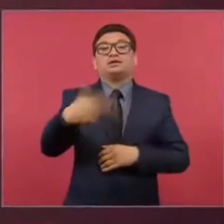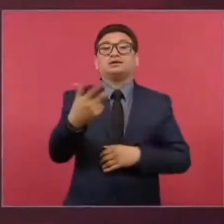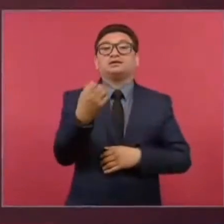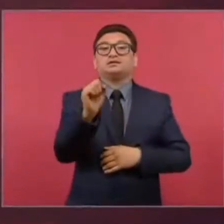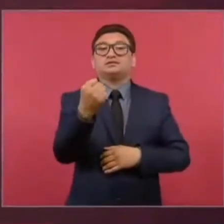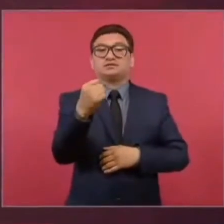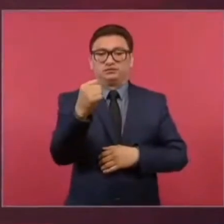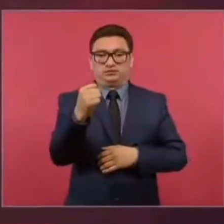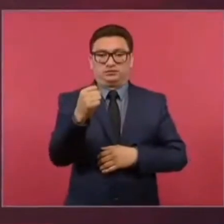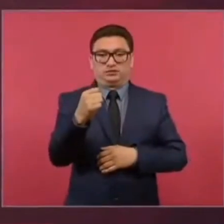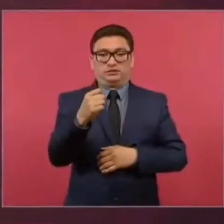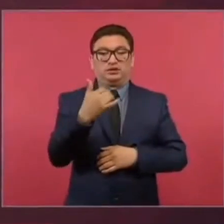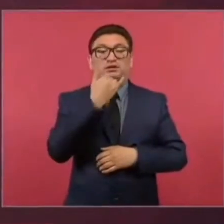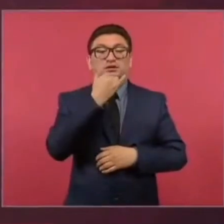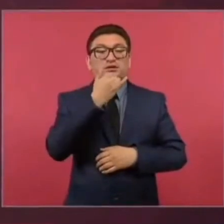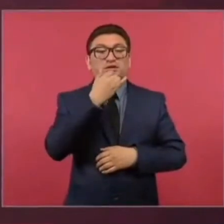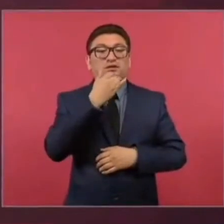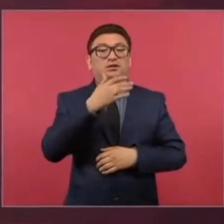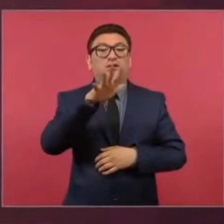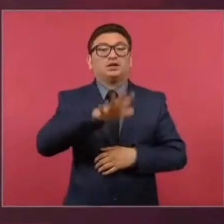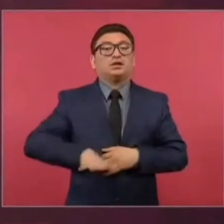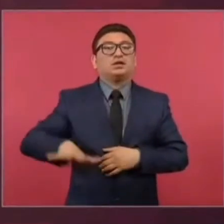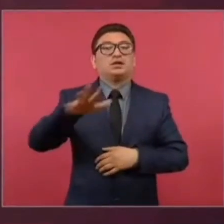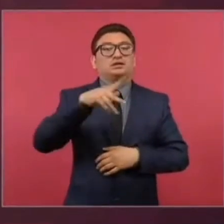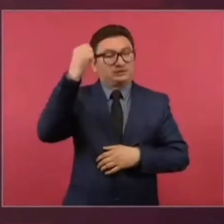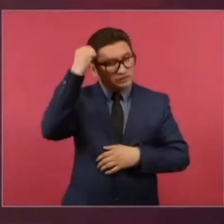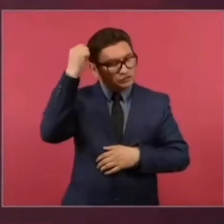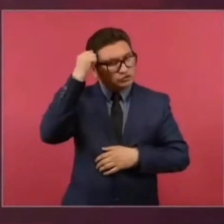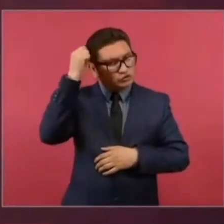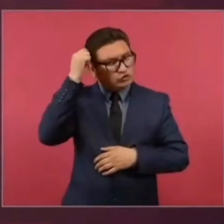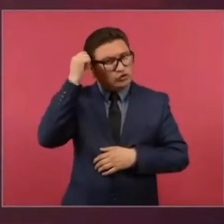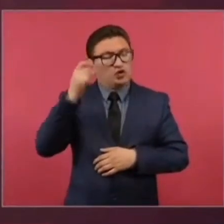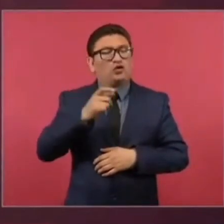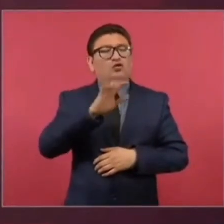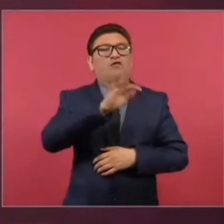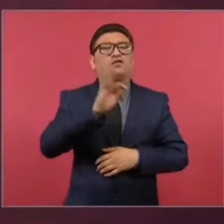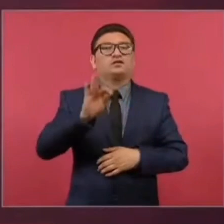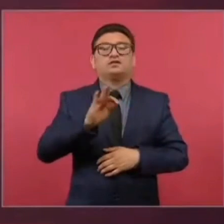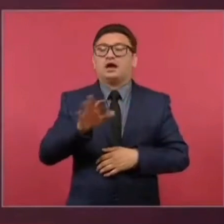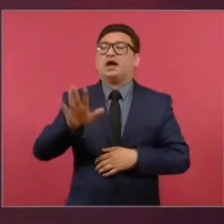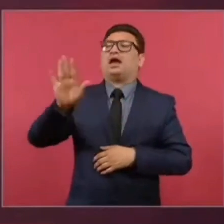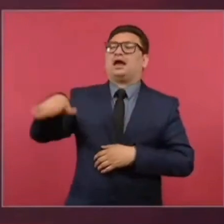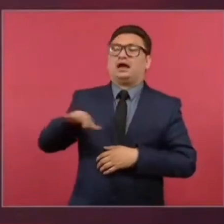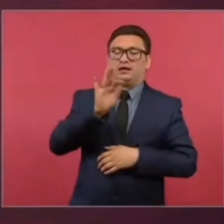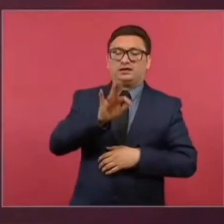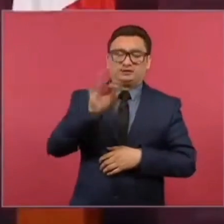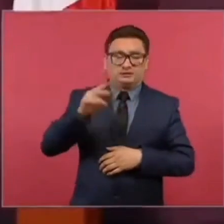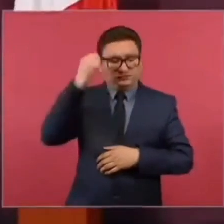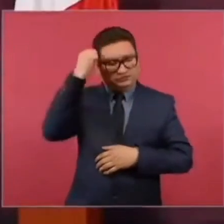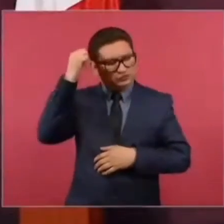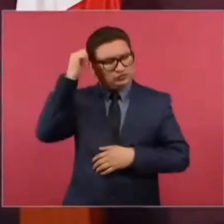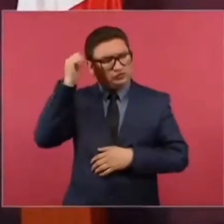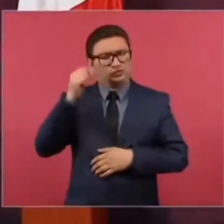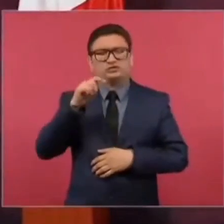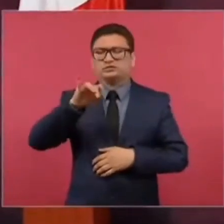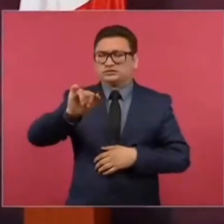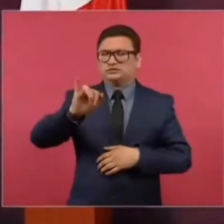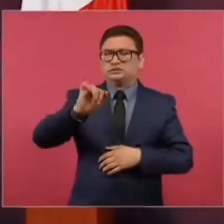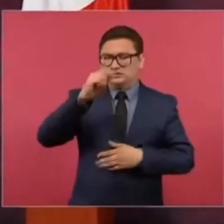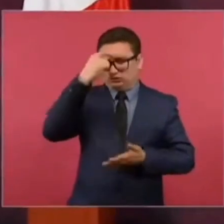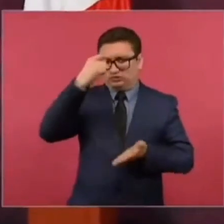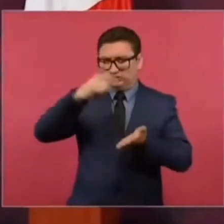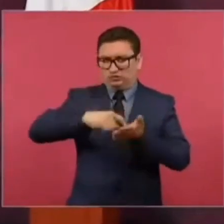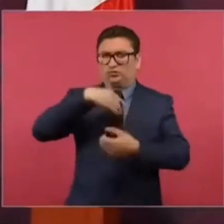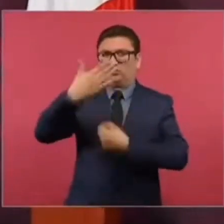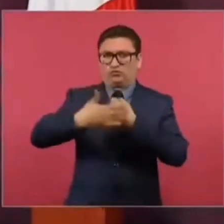septiembre. ¿Del parque ecológico al lado de Texcoco? Ah, el de Texcoco, sí. El de Texcoco, yo creo que va a ser para